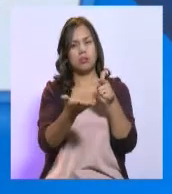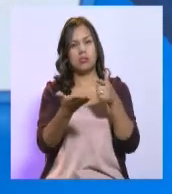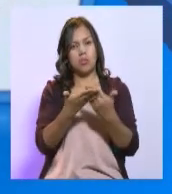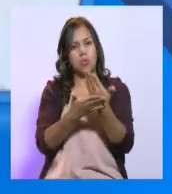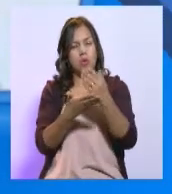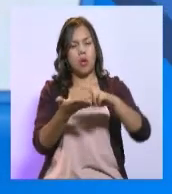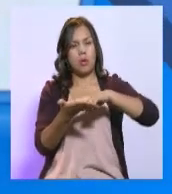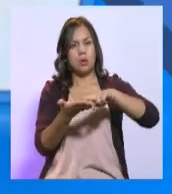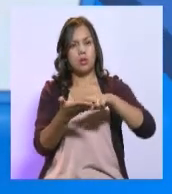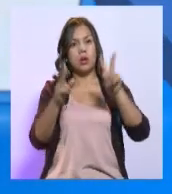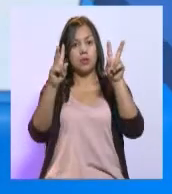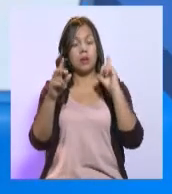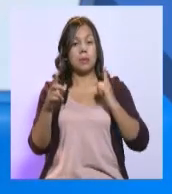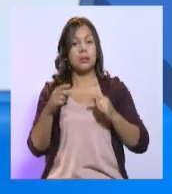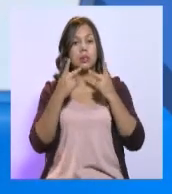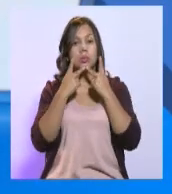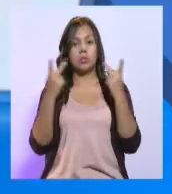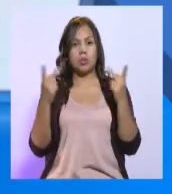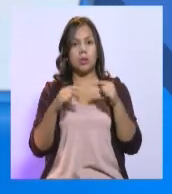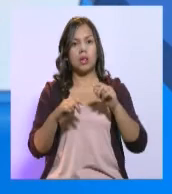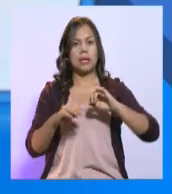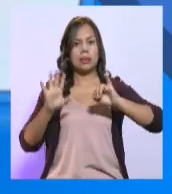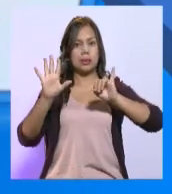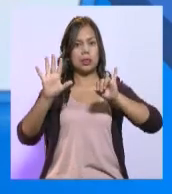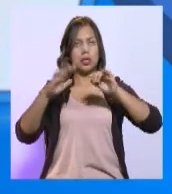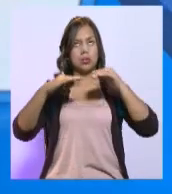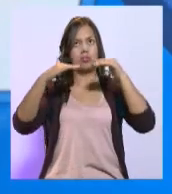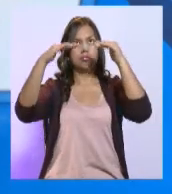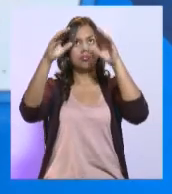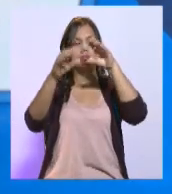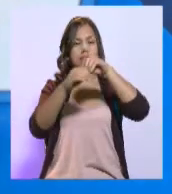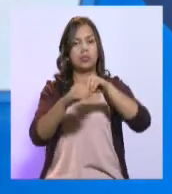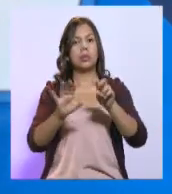de Salud Pública, esto en el sexto piso a las 19 horas.